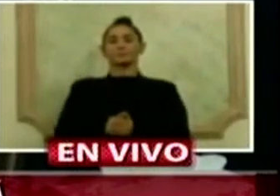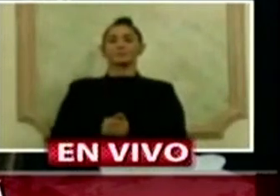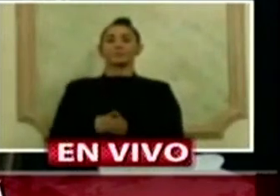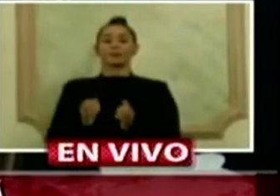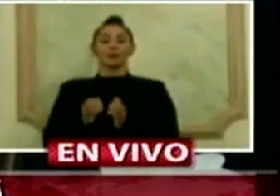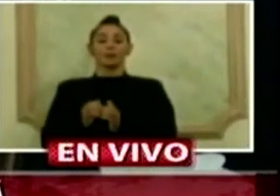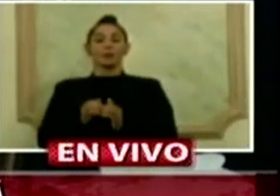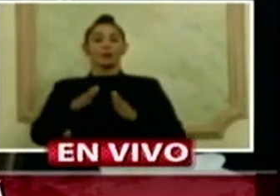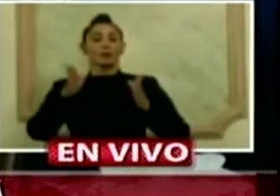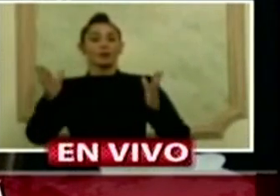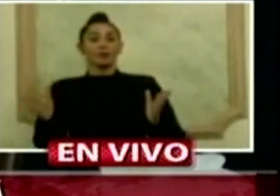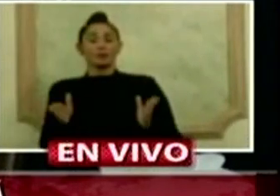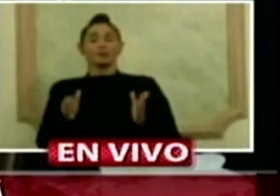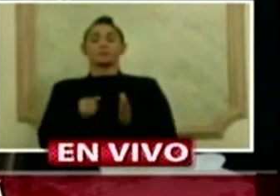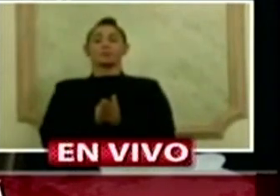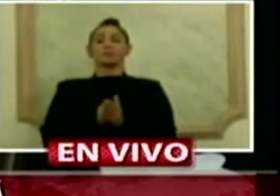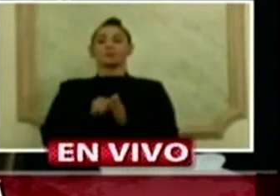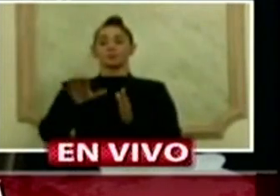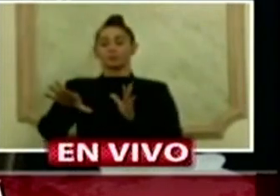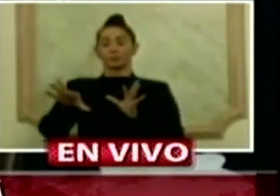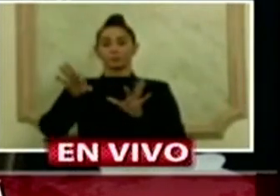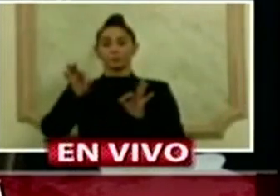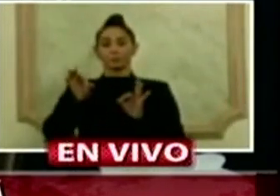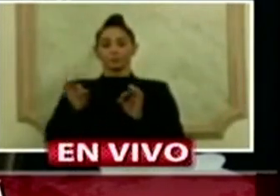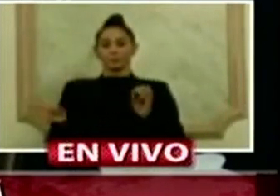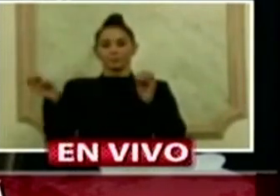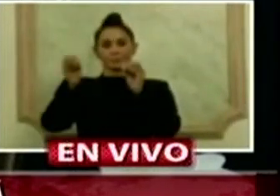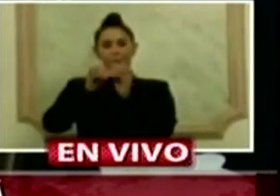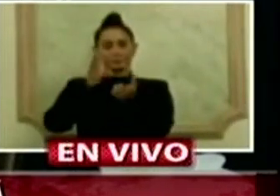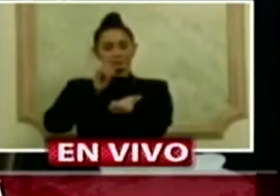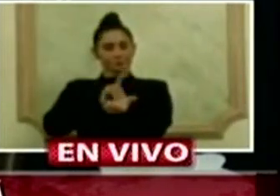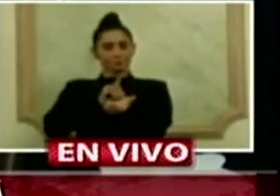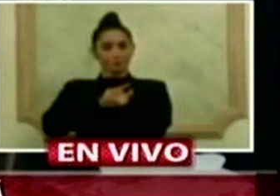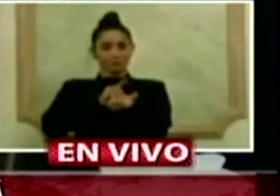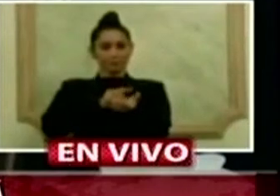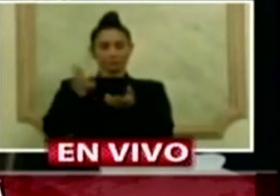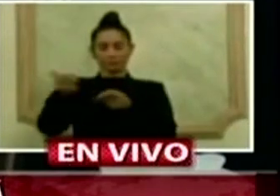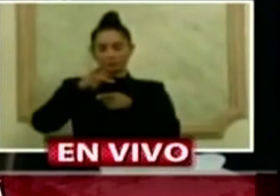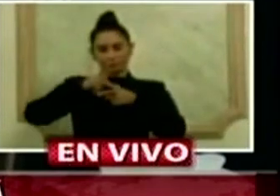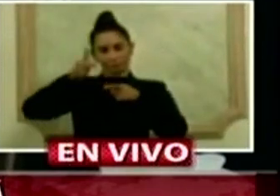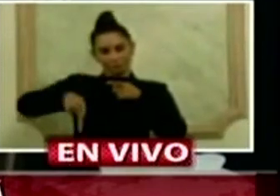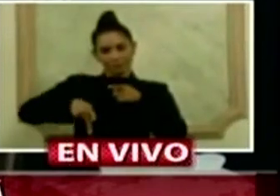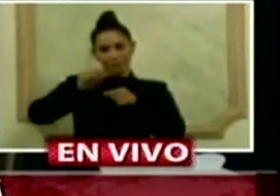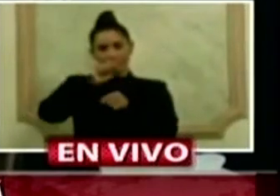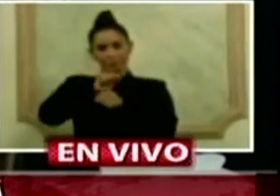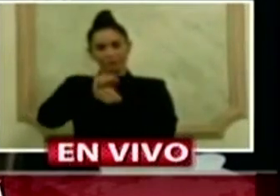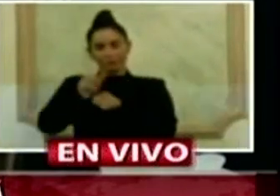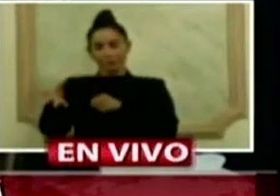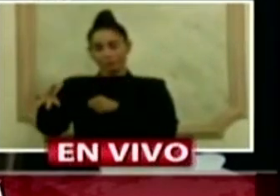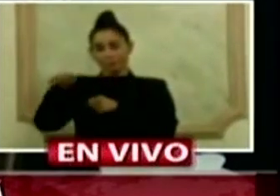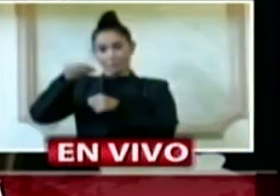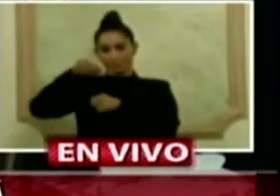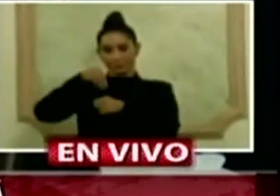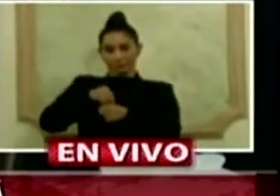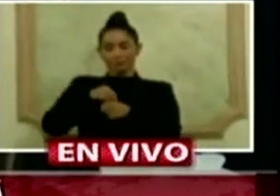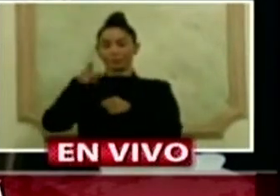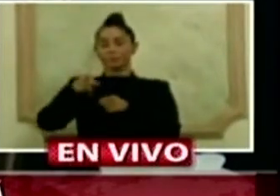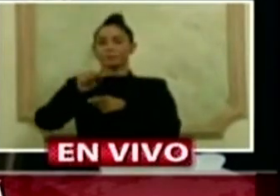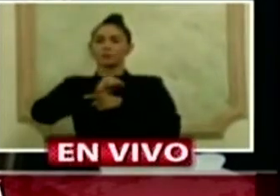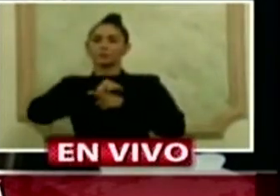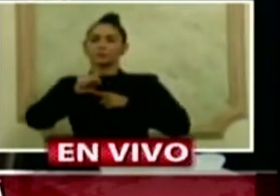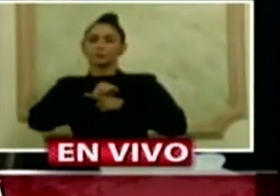respuesta, contratando 1,000 médicos que estaban desempleados y que recibirán un